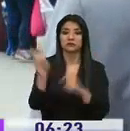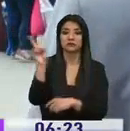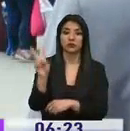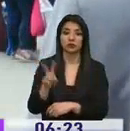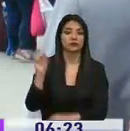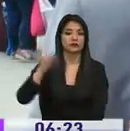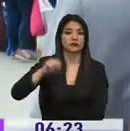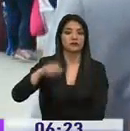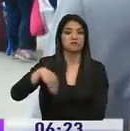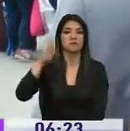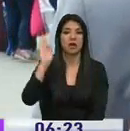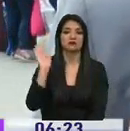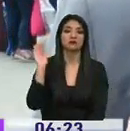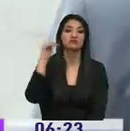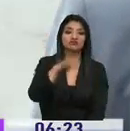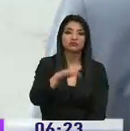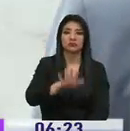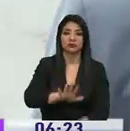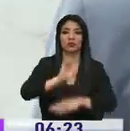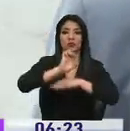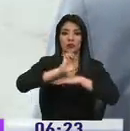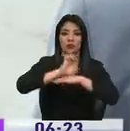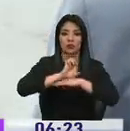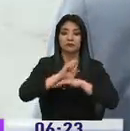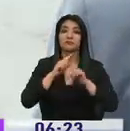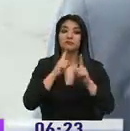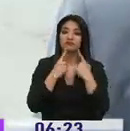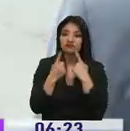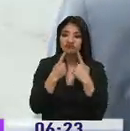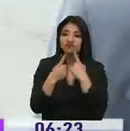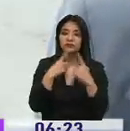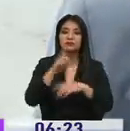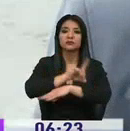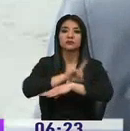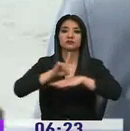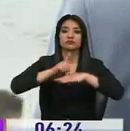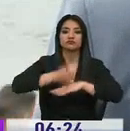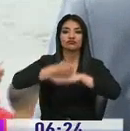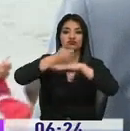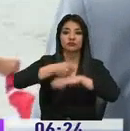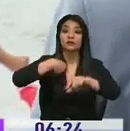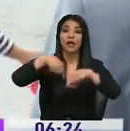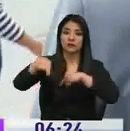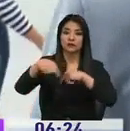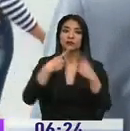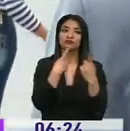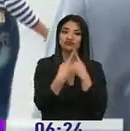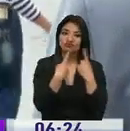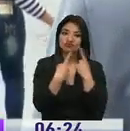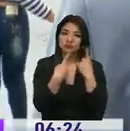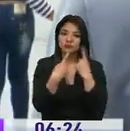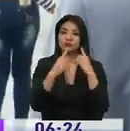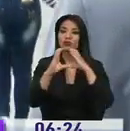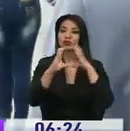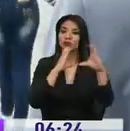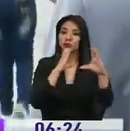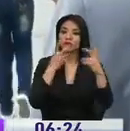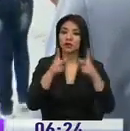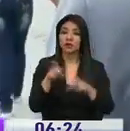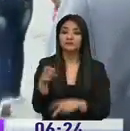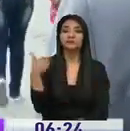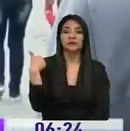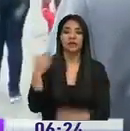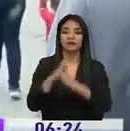venezolanos que ingresan al territorio ecuatoriano. Hemos mantenido la comunicación con el director de la Agencia Nacional de Tránsito, en la cual ha indicado que tiene la flota